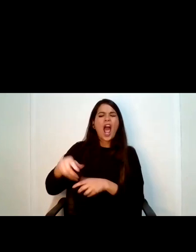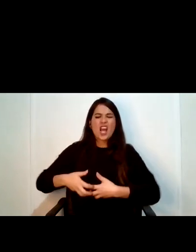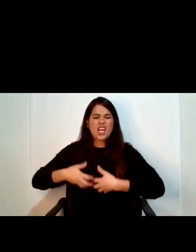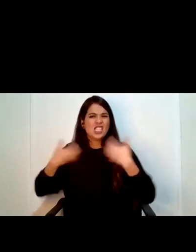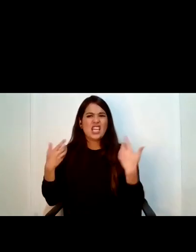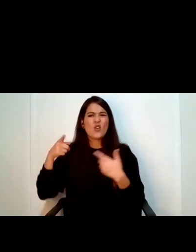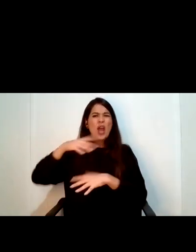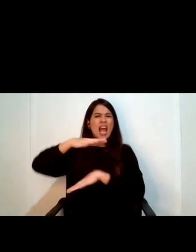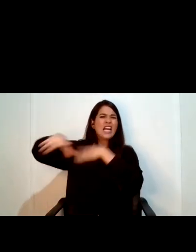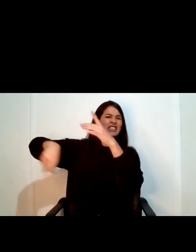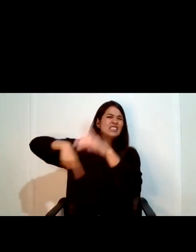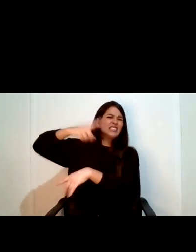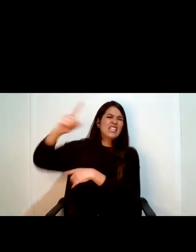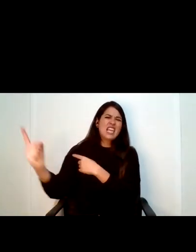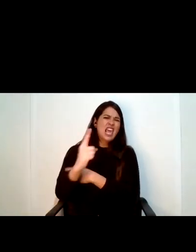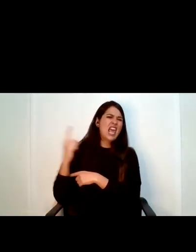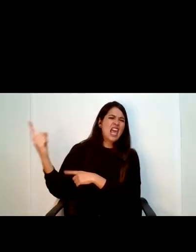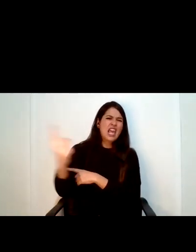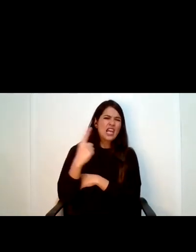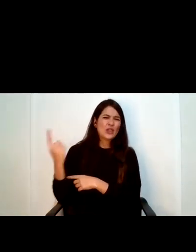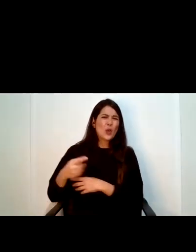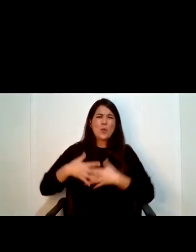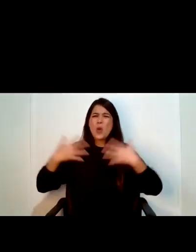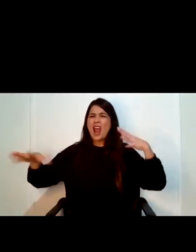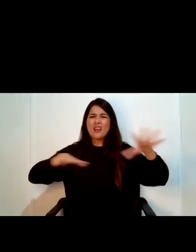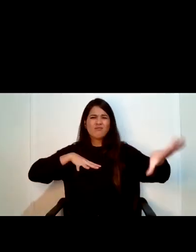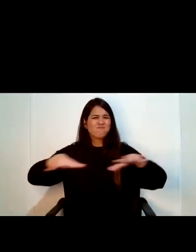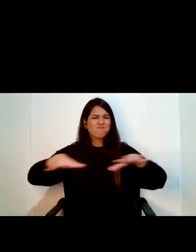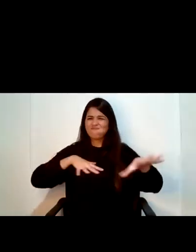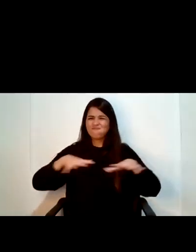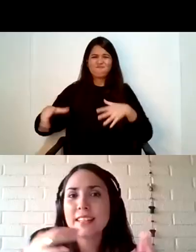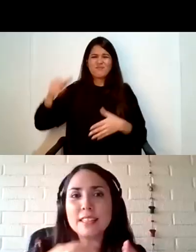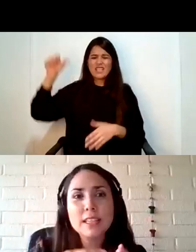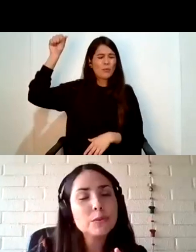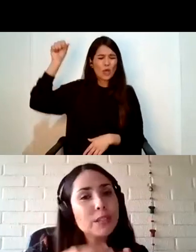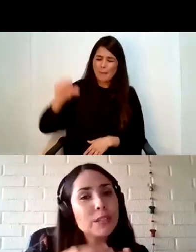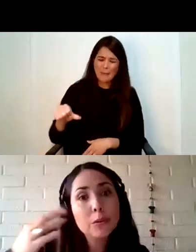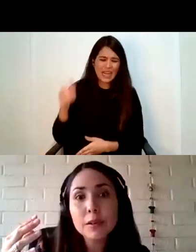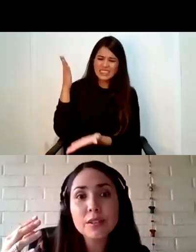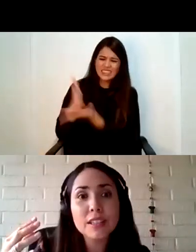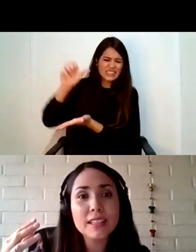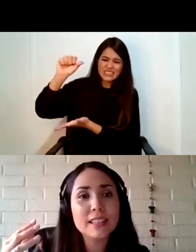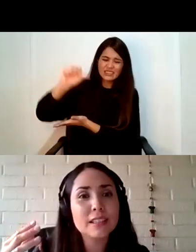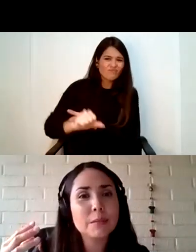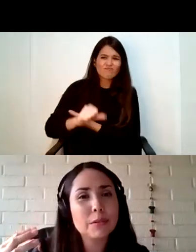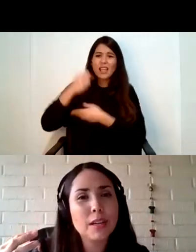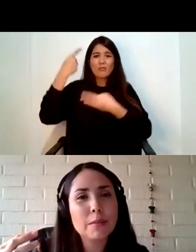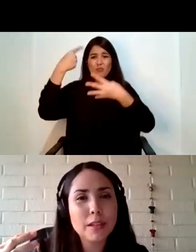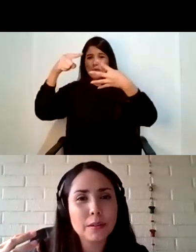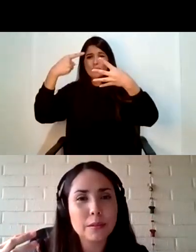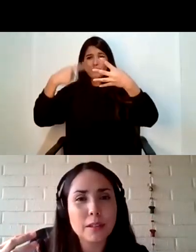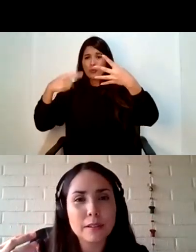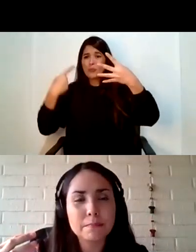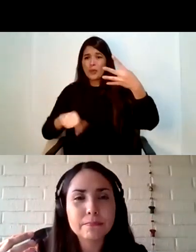inquieto, como hiperactivo, mal portado, y así un sinnúmero de etiquetas que